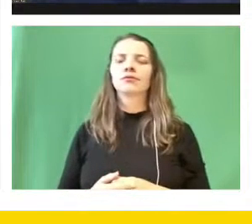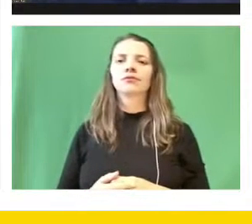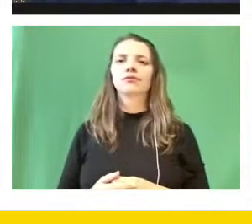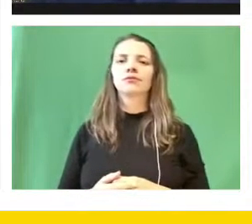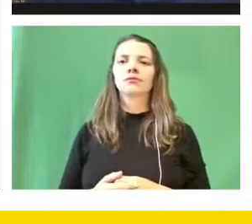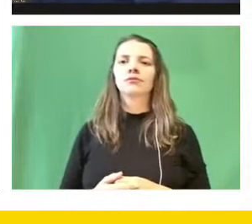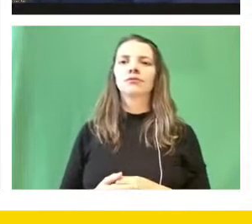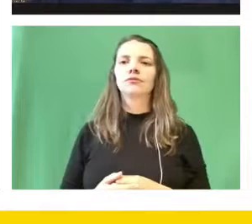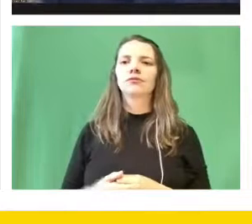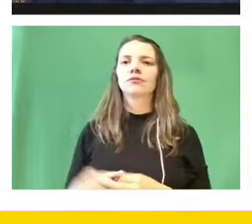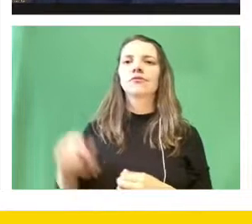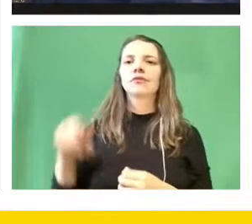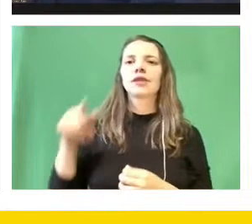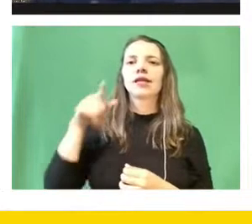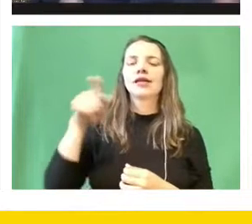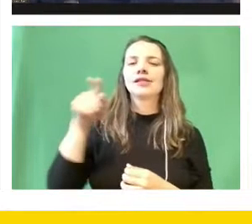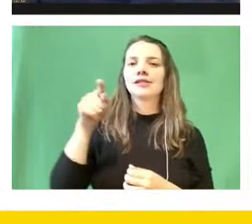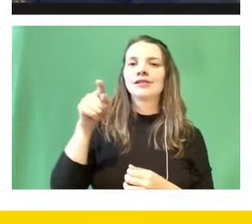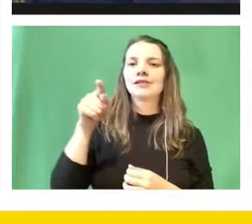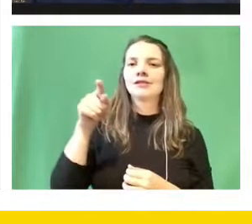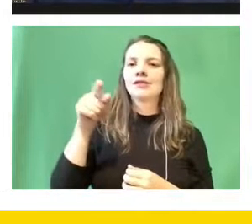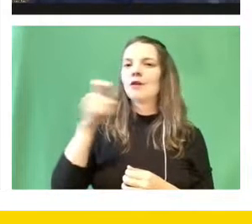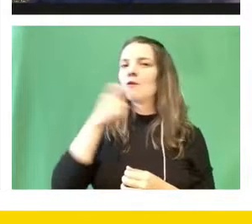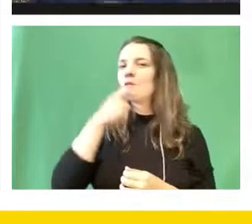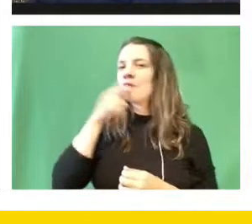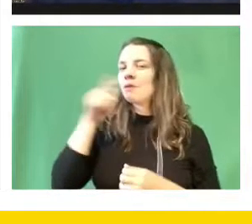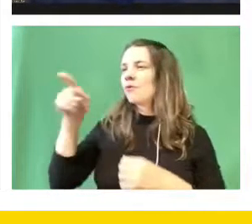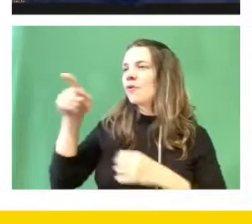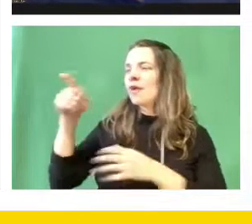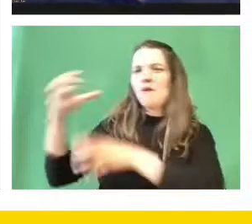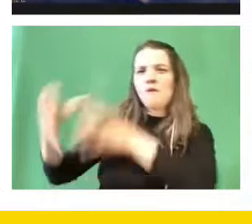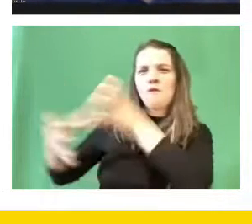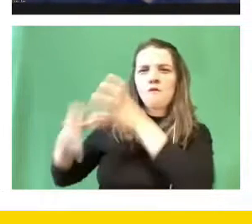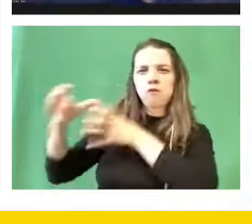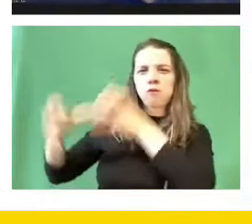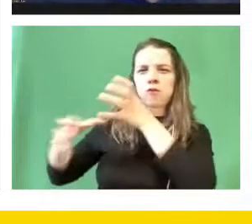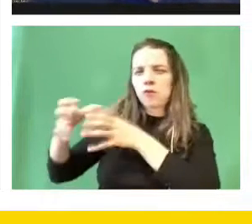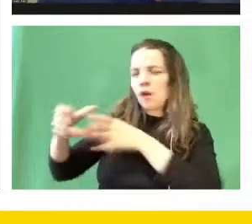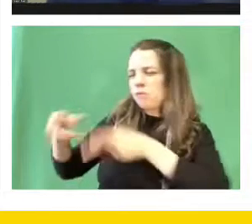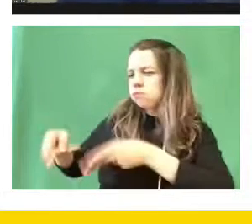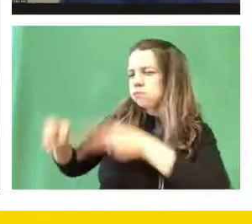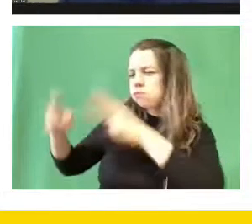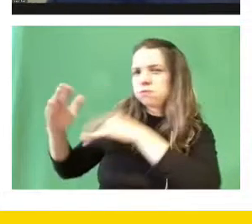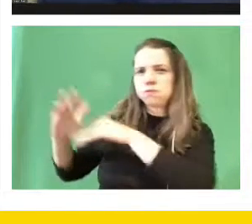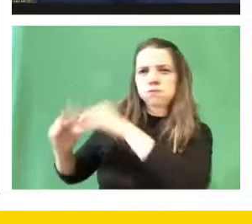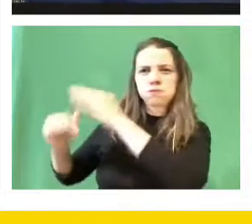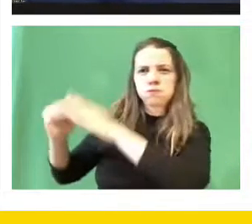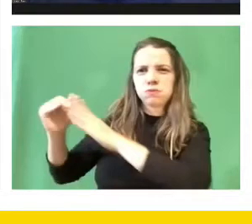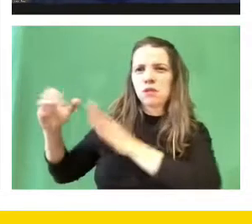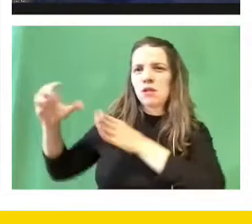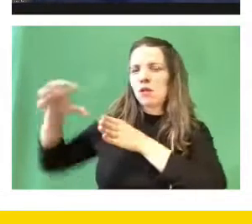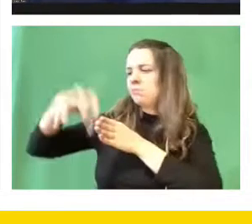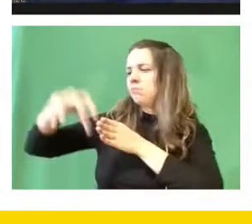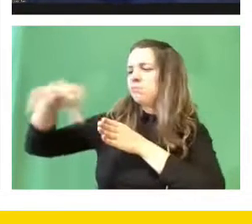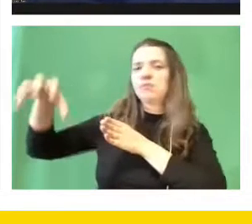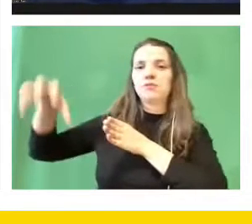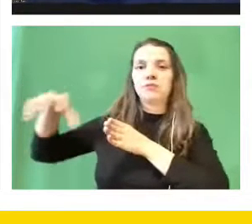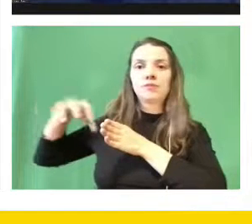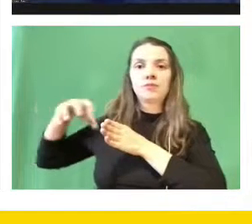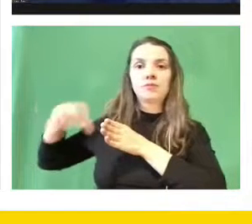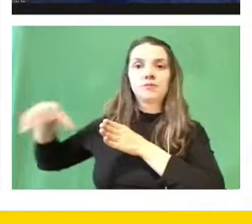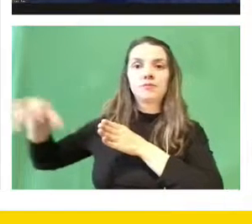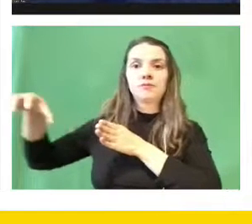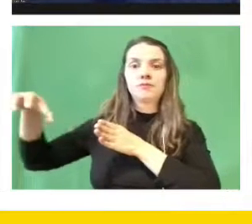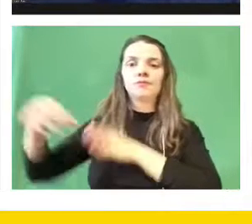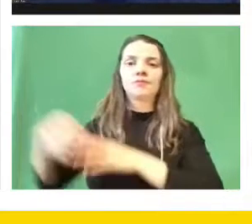Edificios colectivos destinados a industria, ahí hay unas fotos de nuestro centro financiero en la capital de Santiago de Chile.